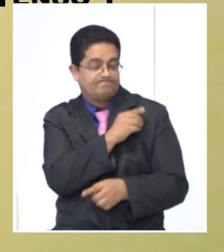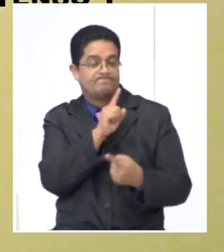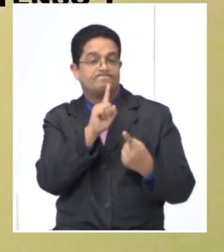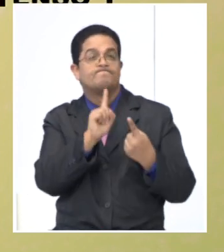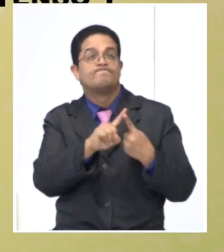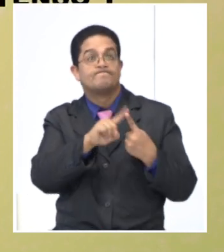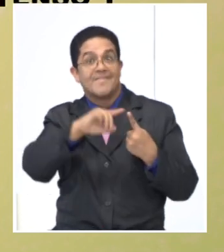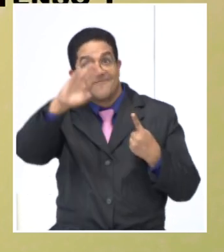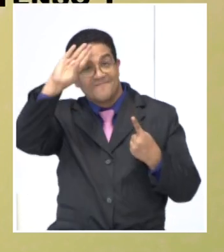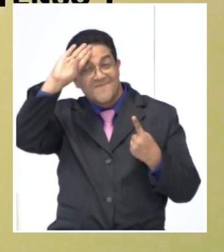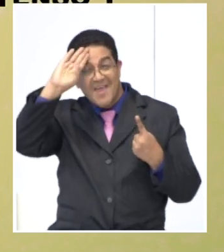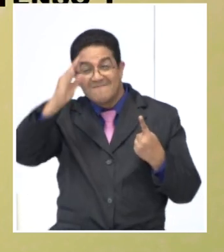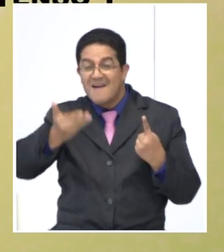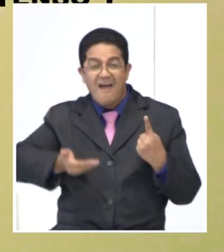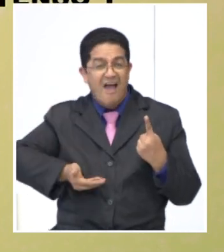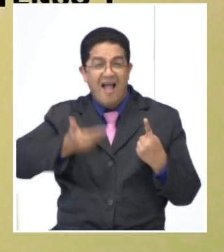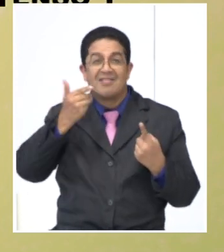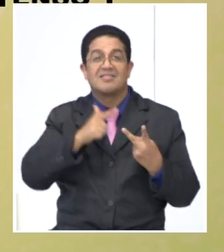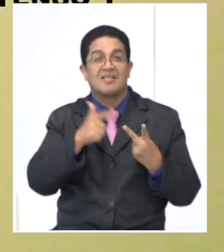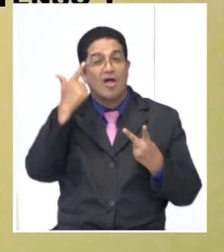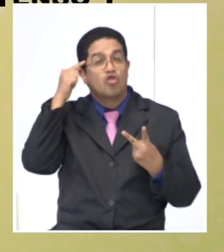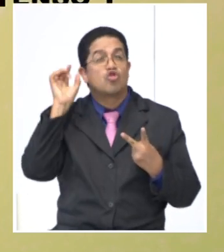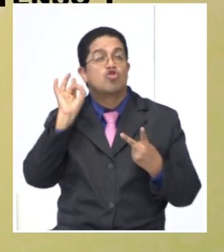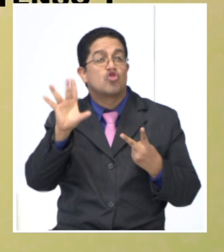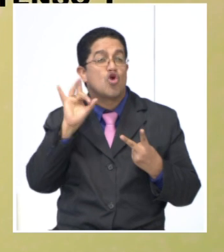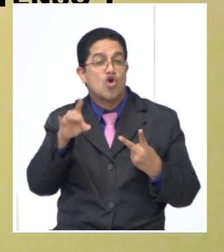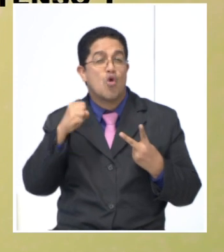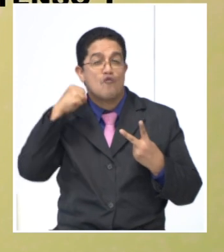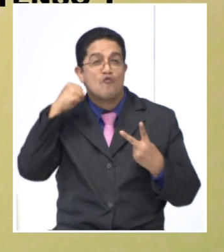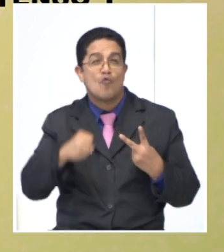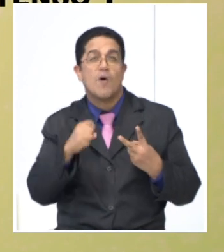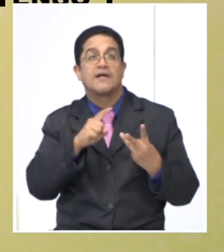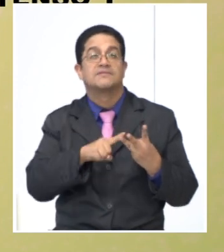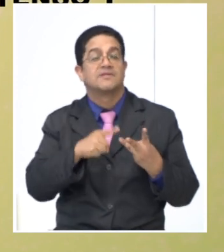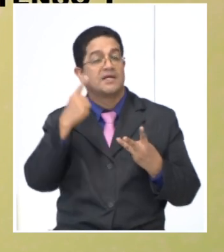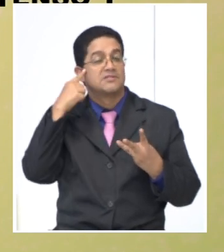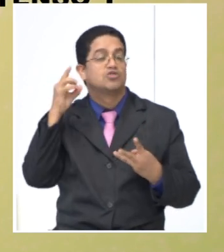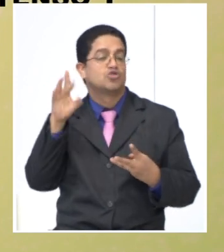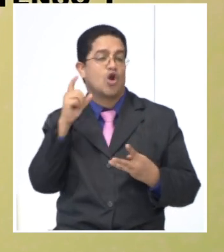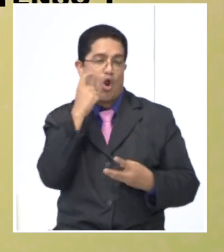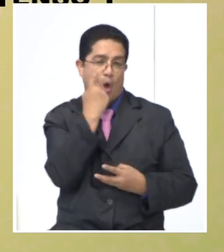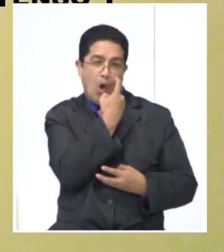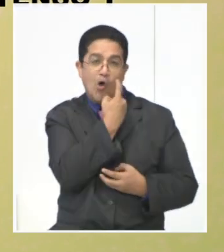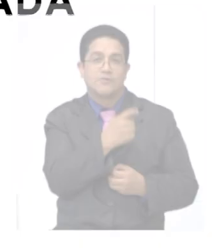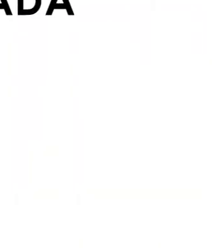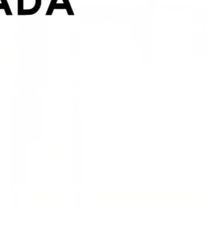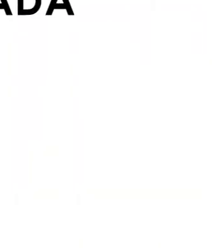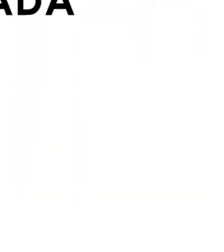incluyen fiebre alta, dolor de cabeza intenso y dolor en los ojos.